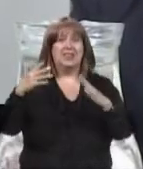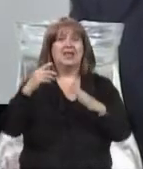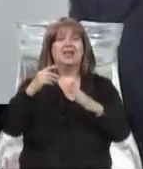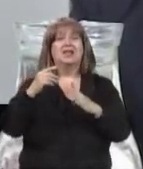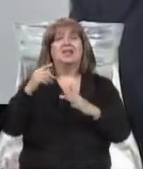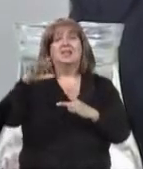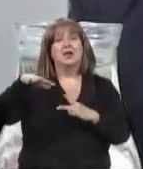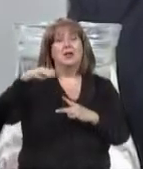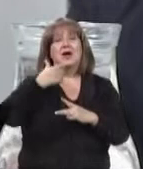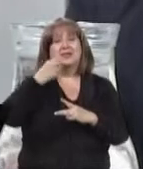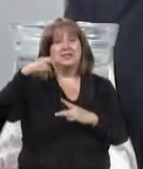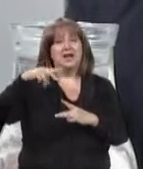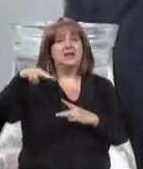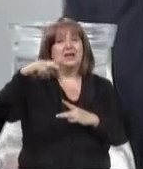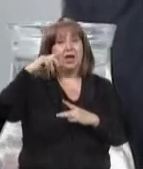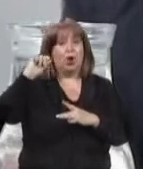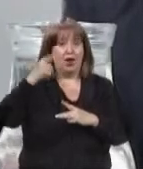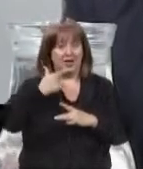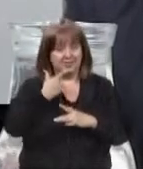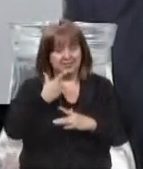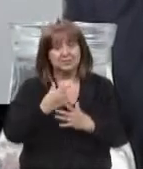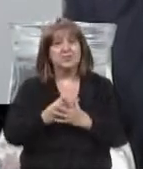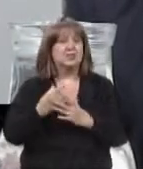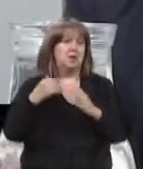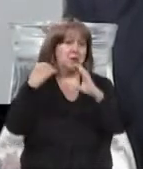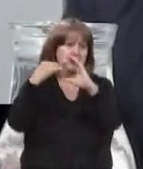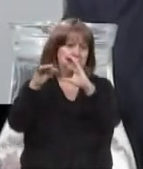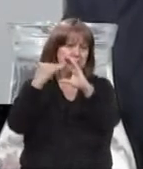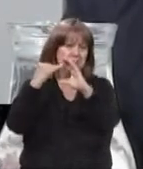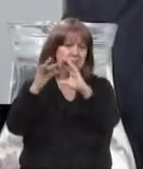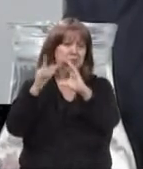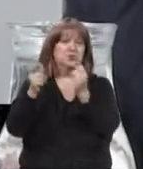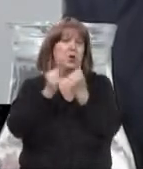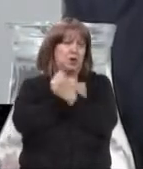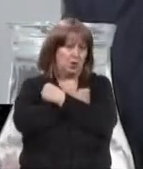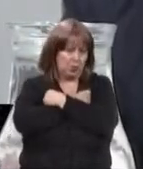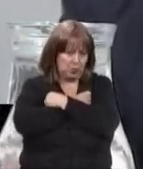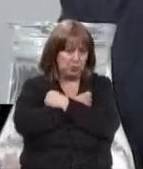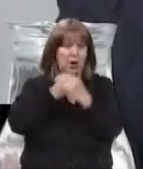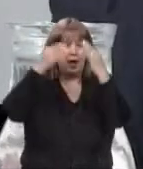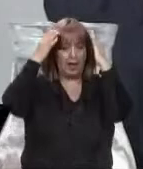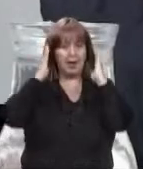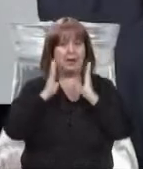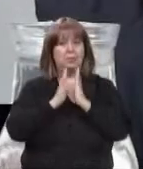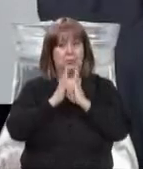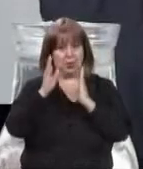de pecan y cositas, así siempre nos mandamos mensajitos. Yo las quiero mucho, ellas me quieren mucho.